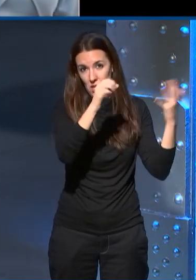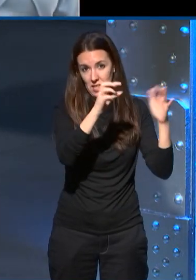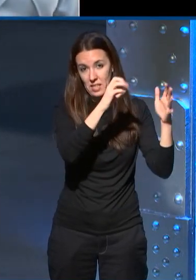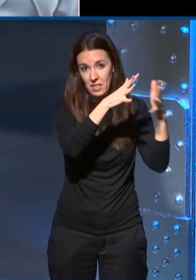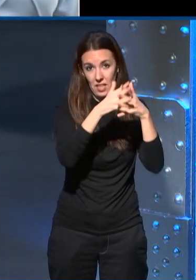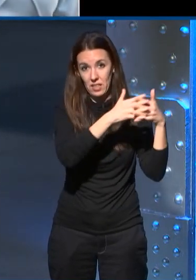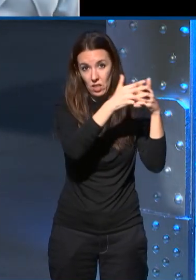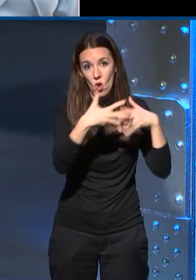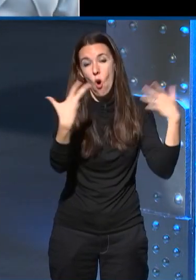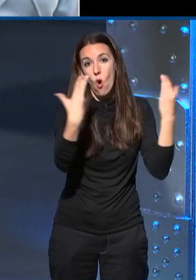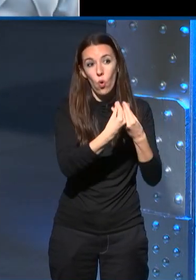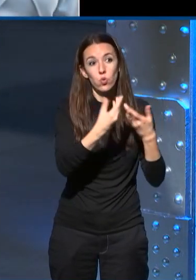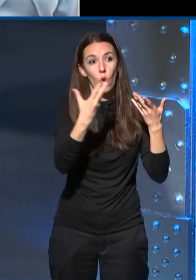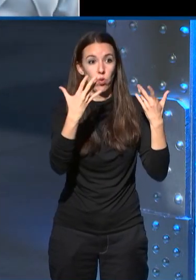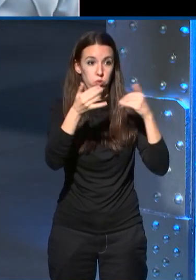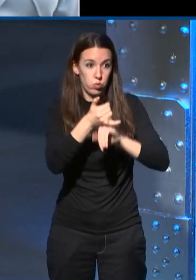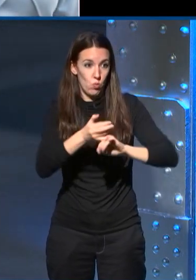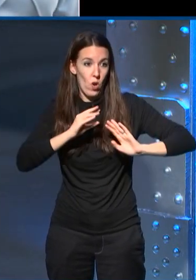ahí con Jackie,